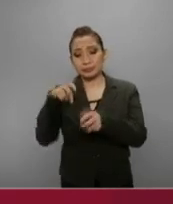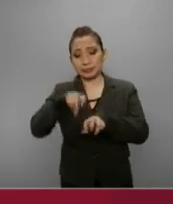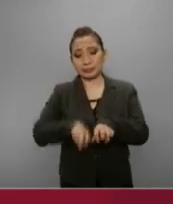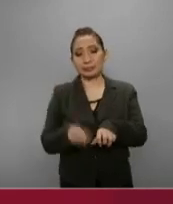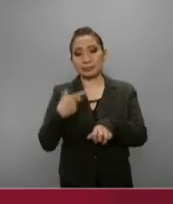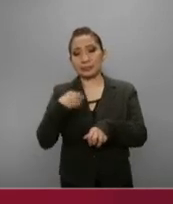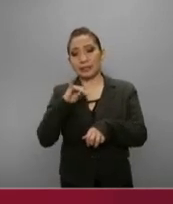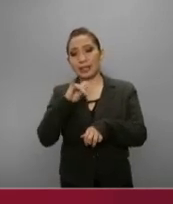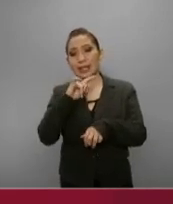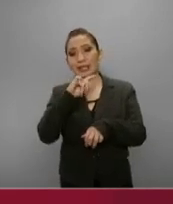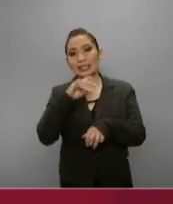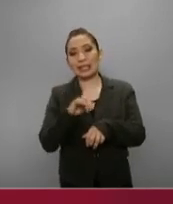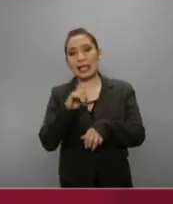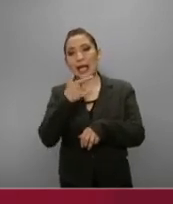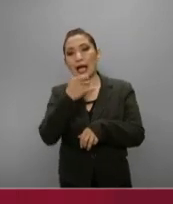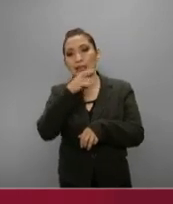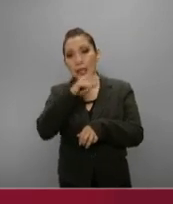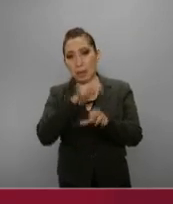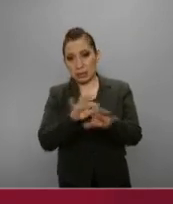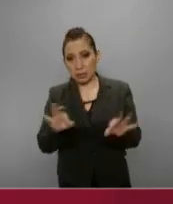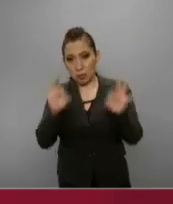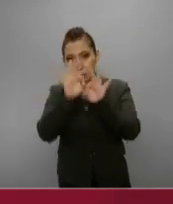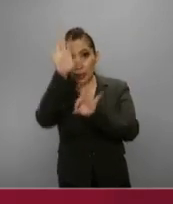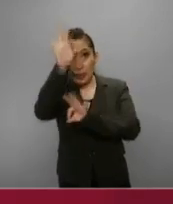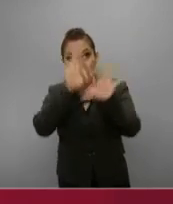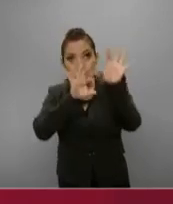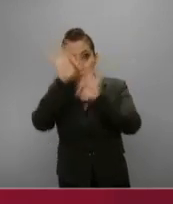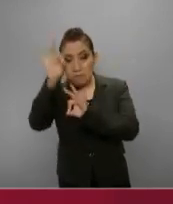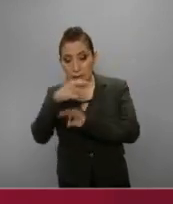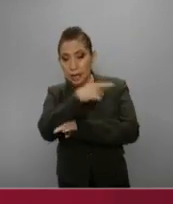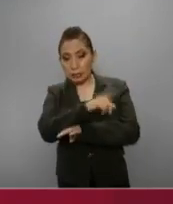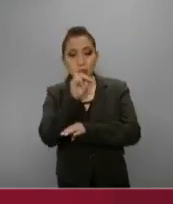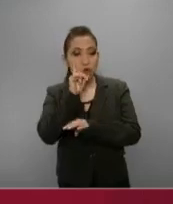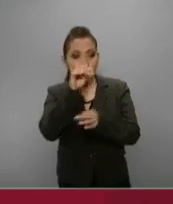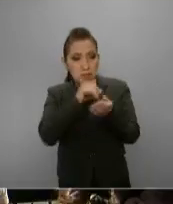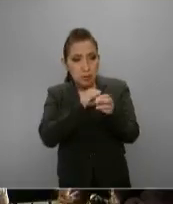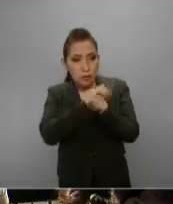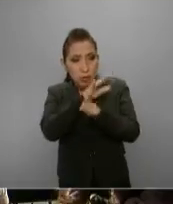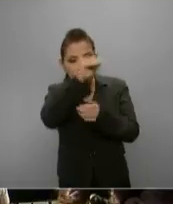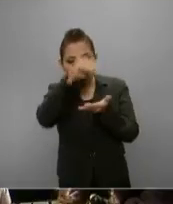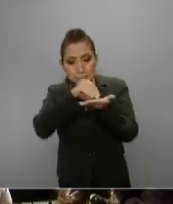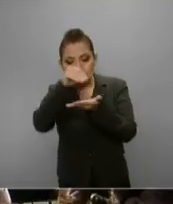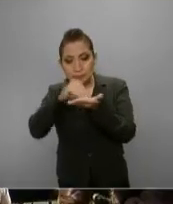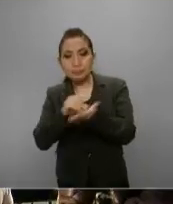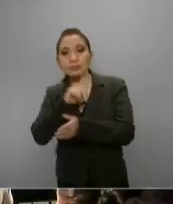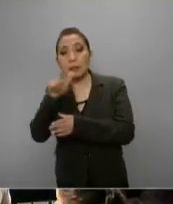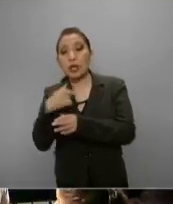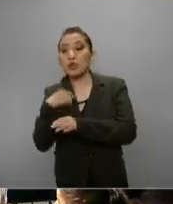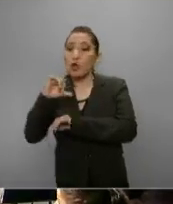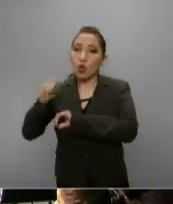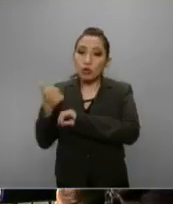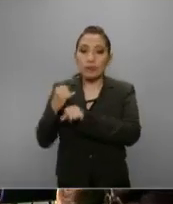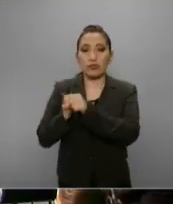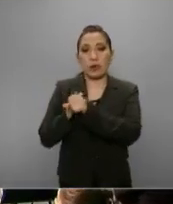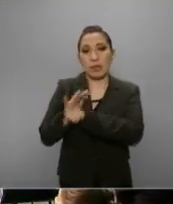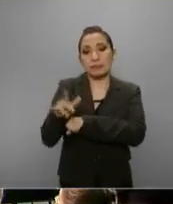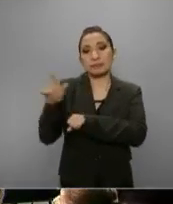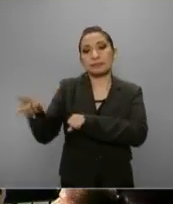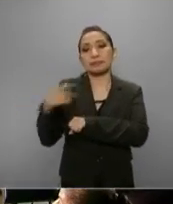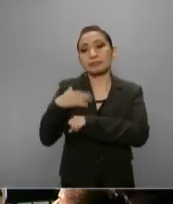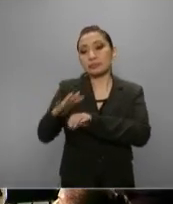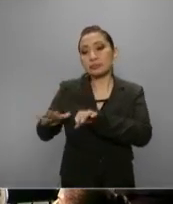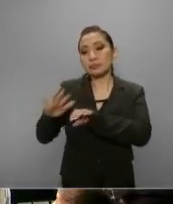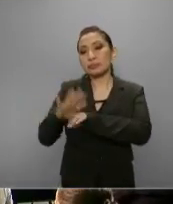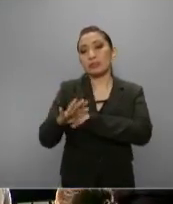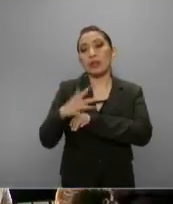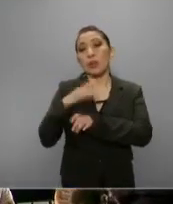incorpora Ilse García con los datos más importantes, Ilse García, nuestra jefa de información, le vamos a dar los otros datos, los de a